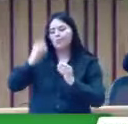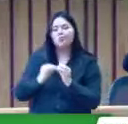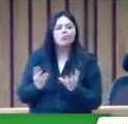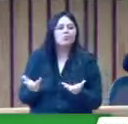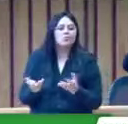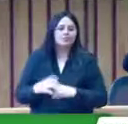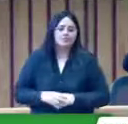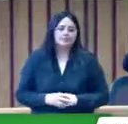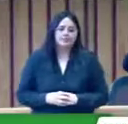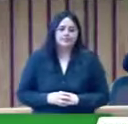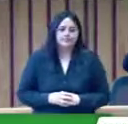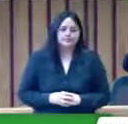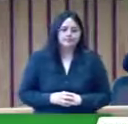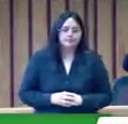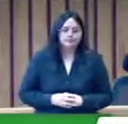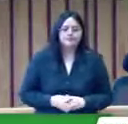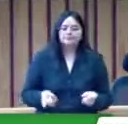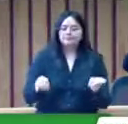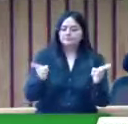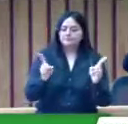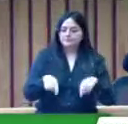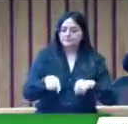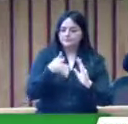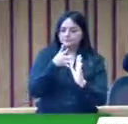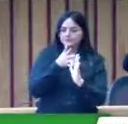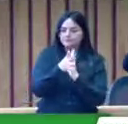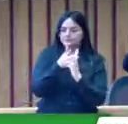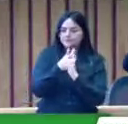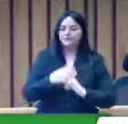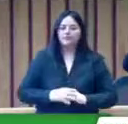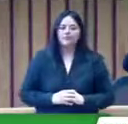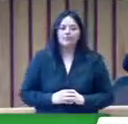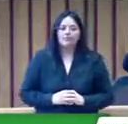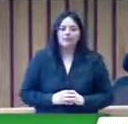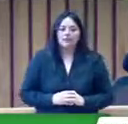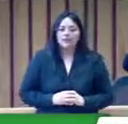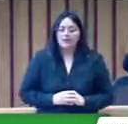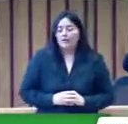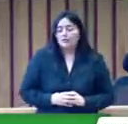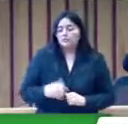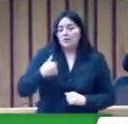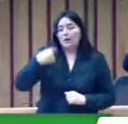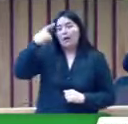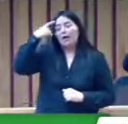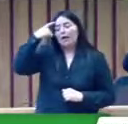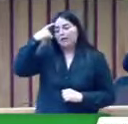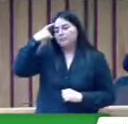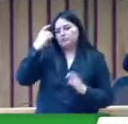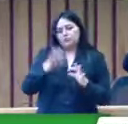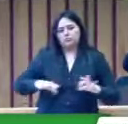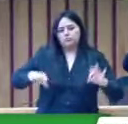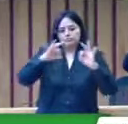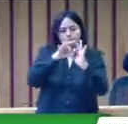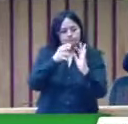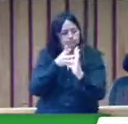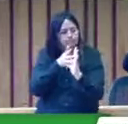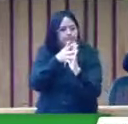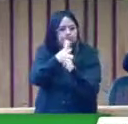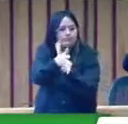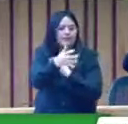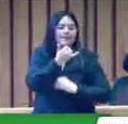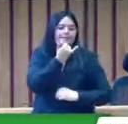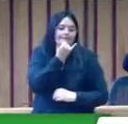un aspecto que no puedo pasar por alto porque me tocó